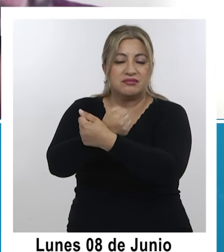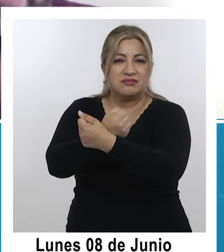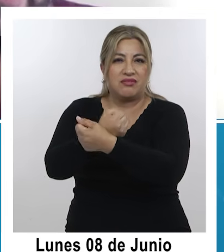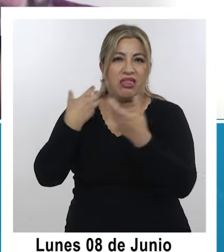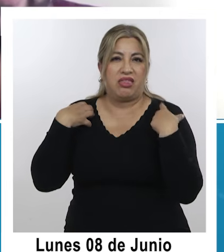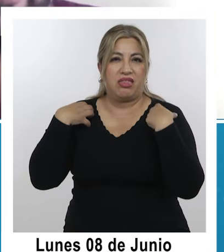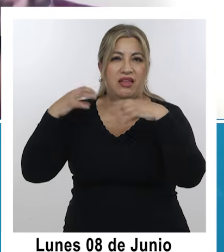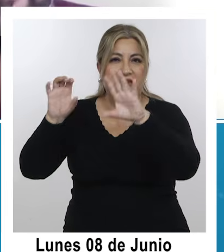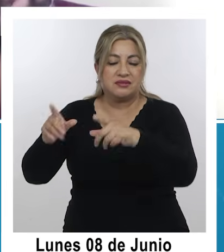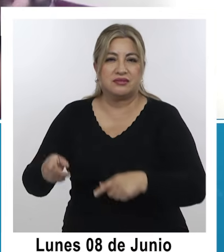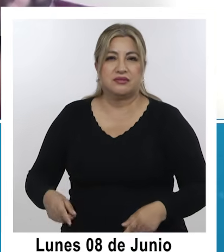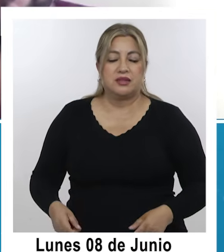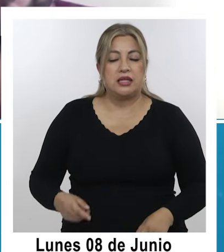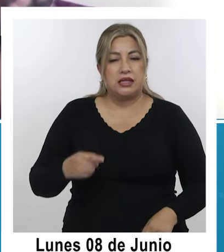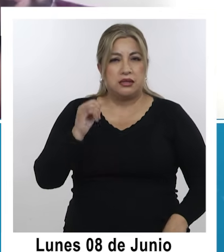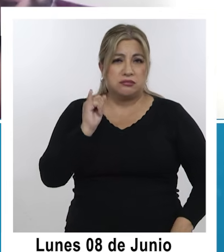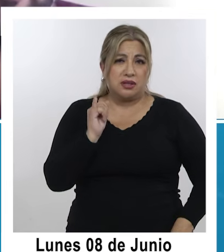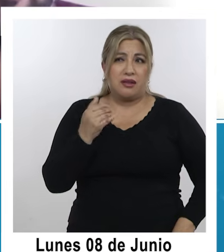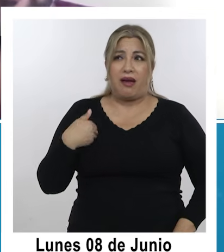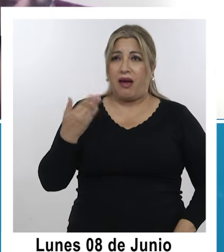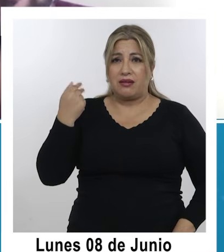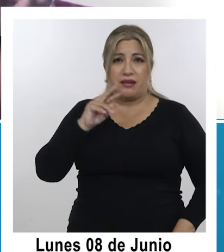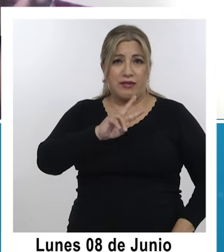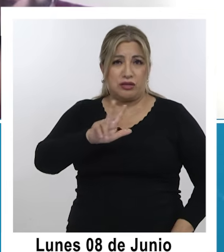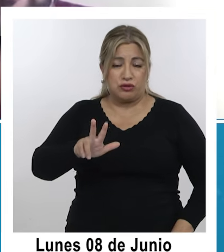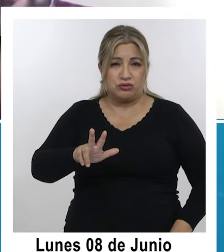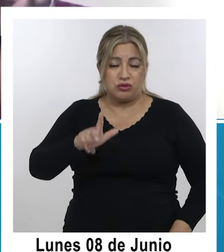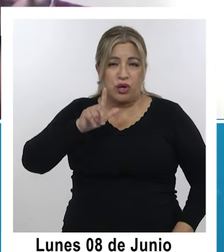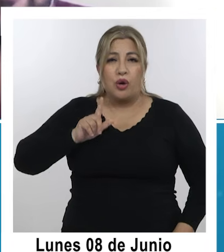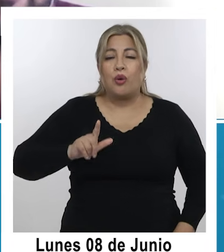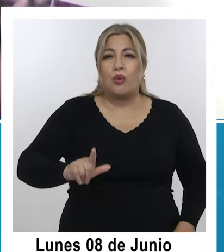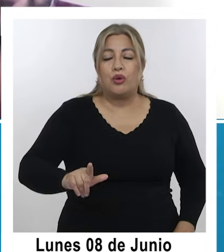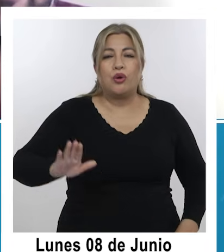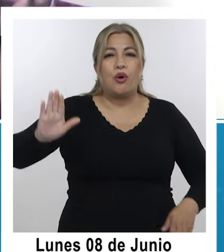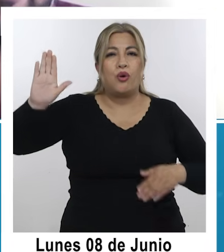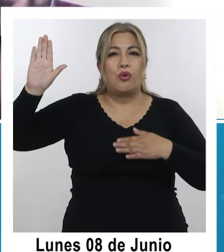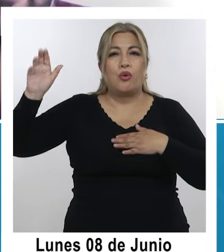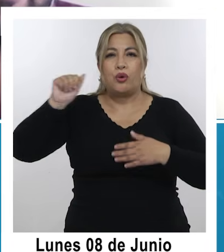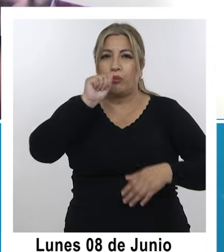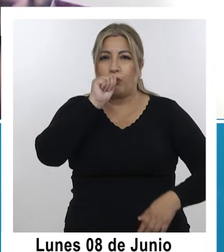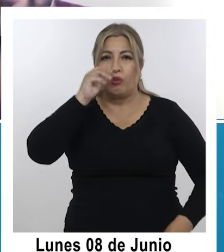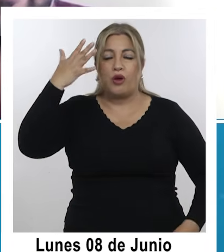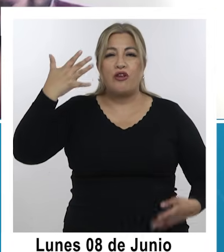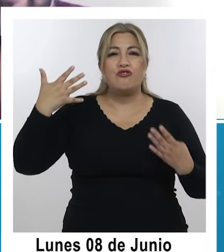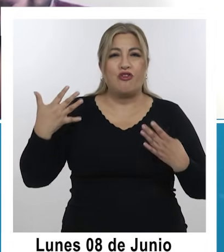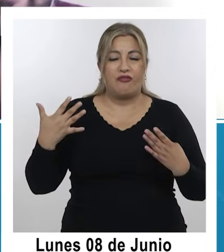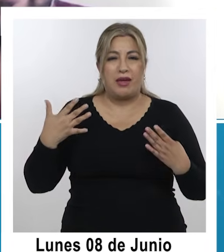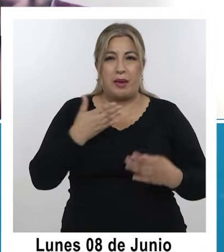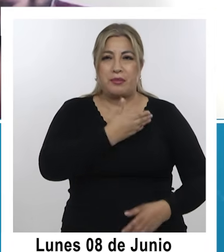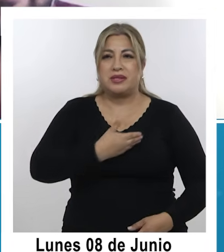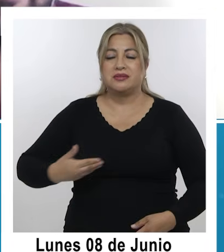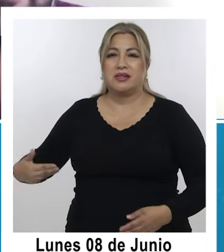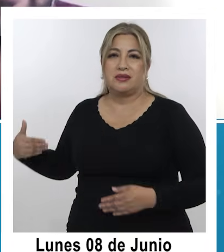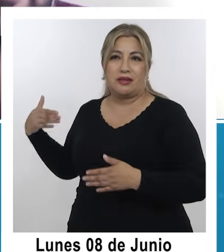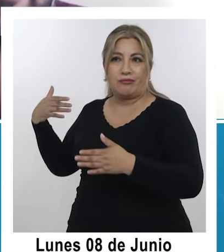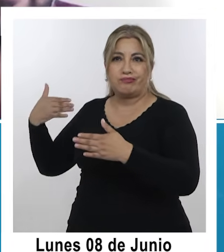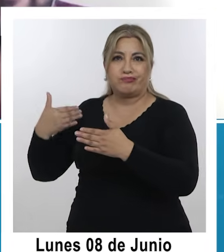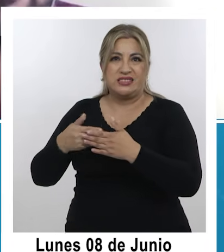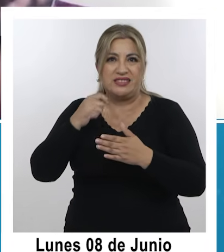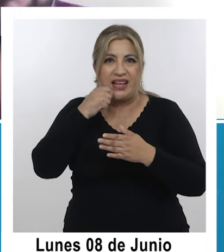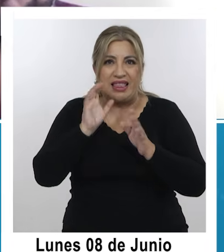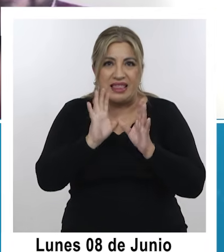Claro, el 28 de julio estaría juramentando el noveno presidente en un periodo de 10